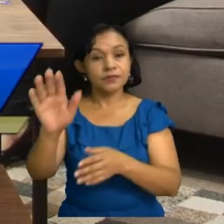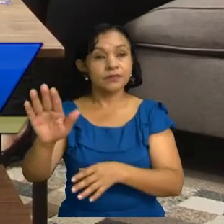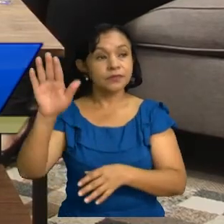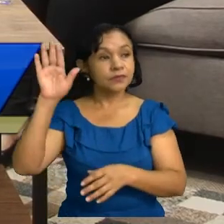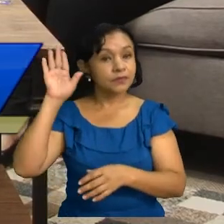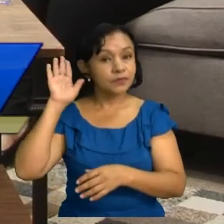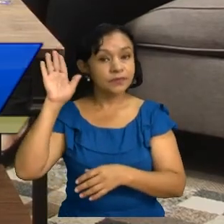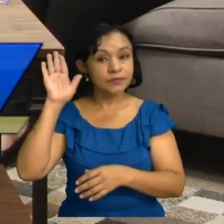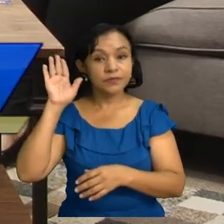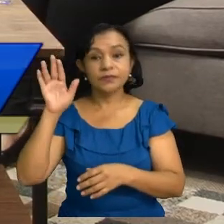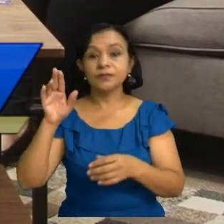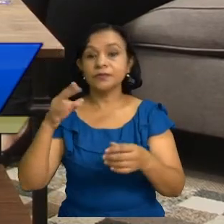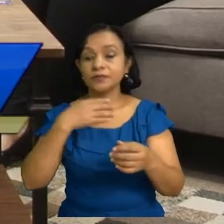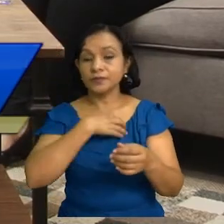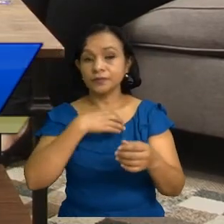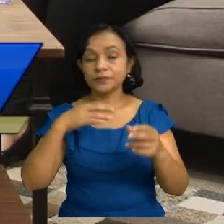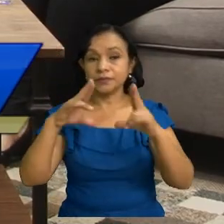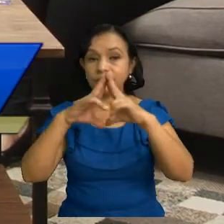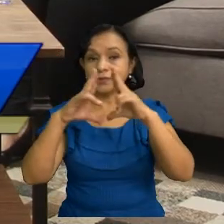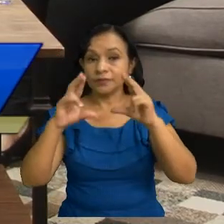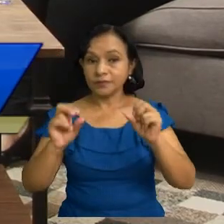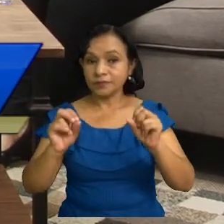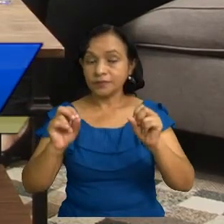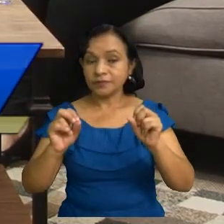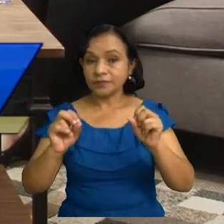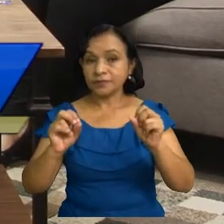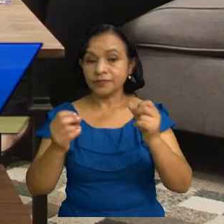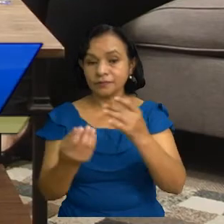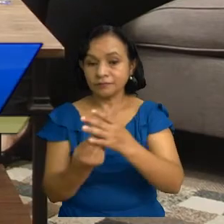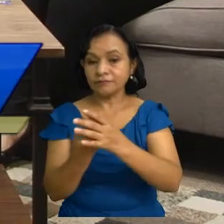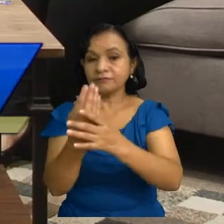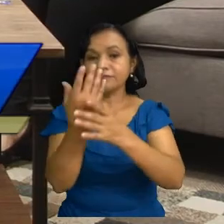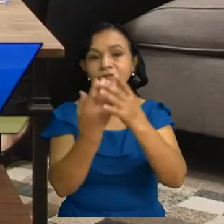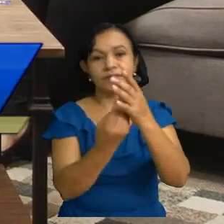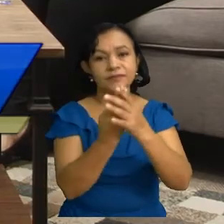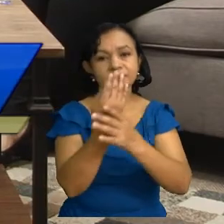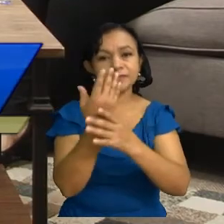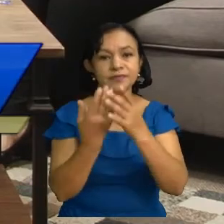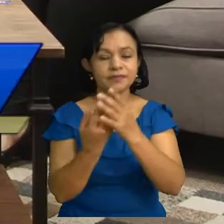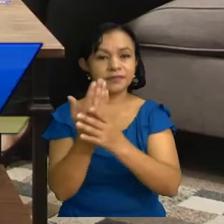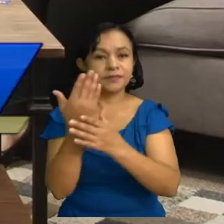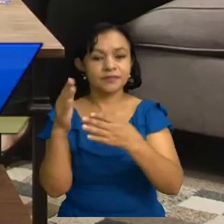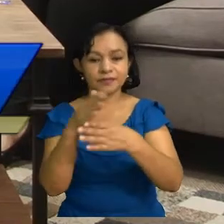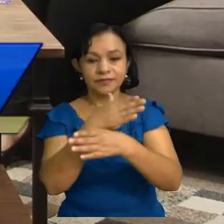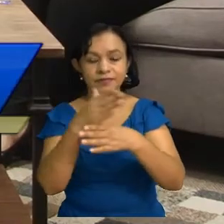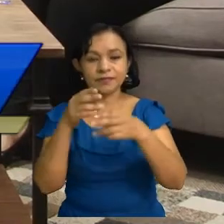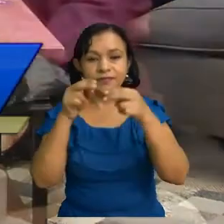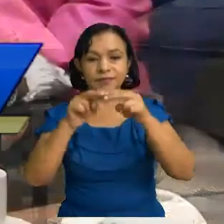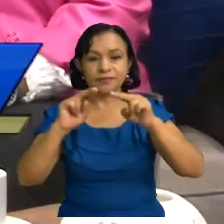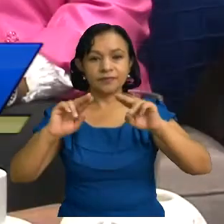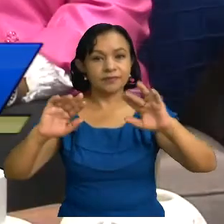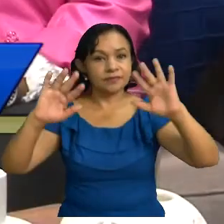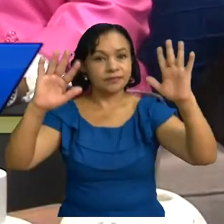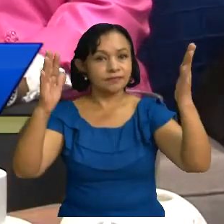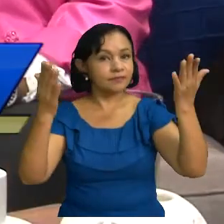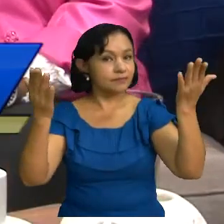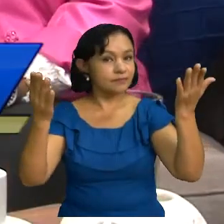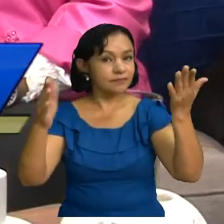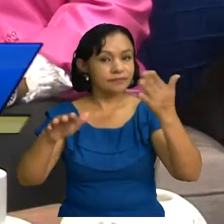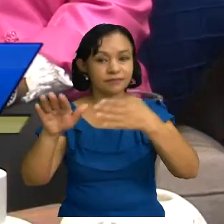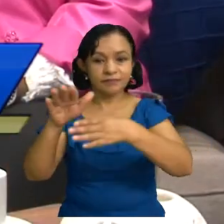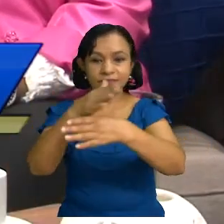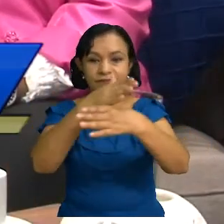como país a la reforestación y a la restauración de nuestros ecosistemas y ya después vienen el resto de